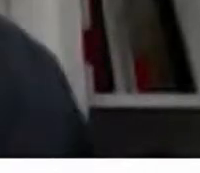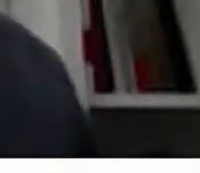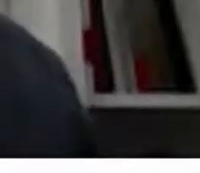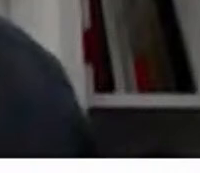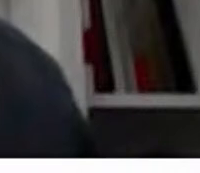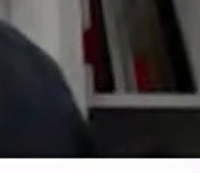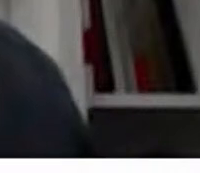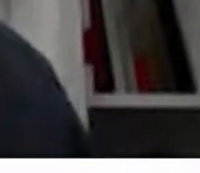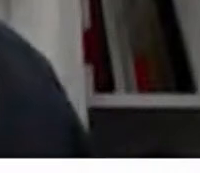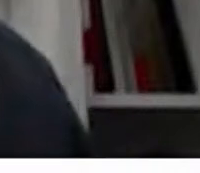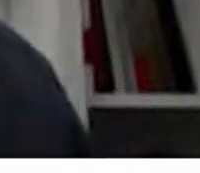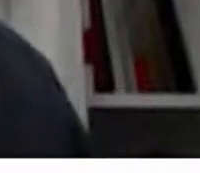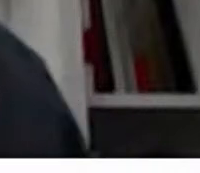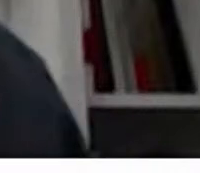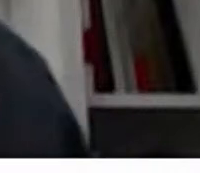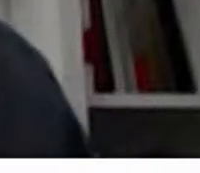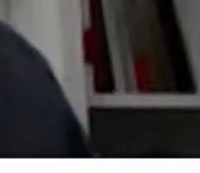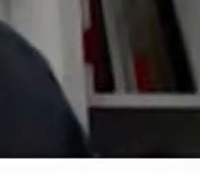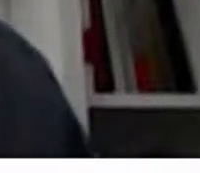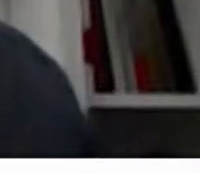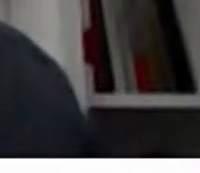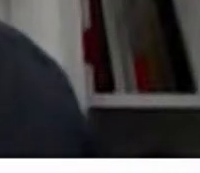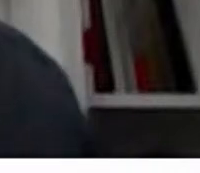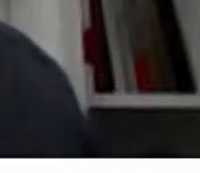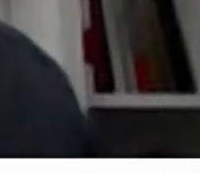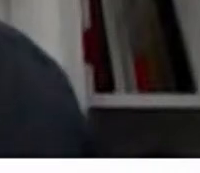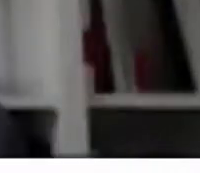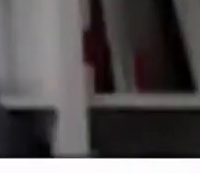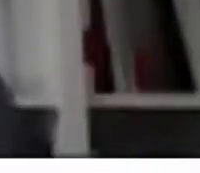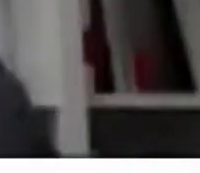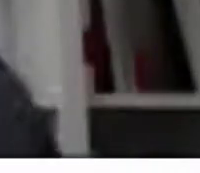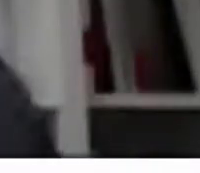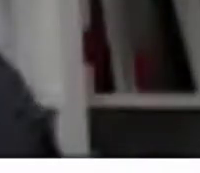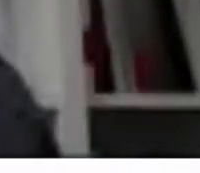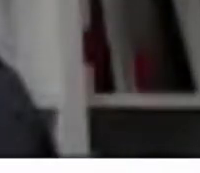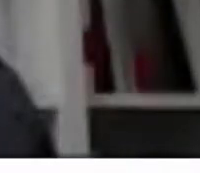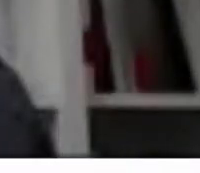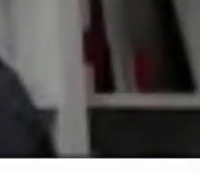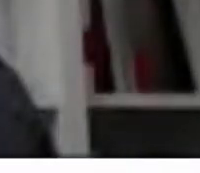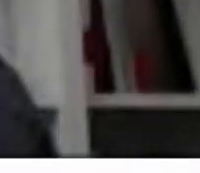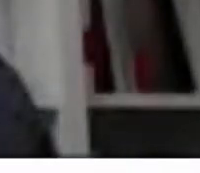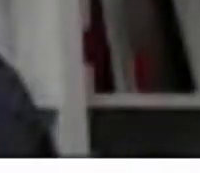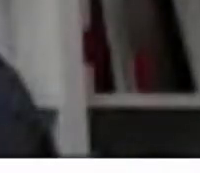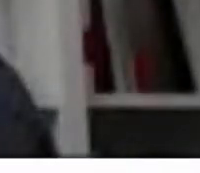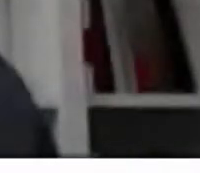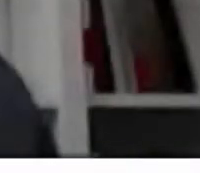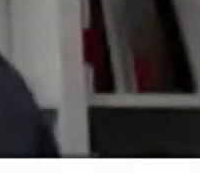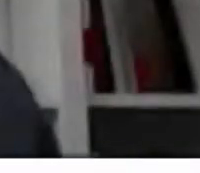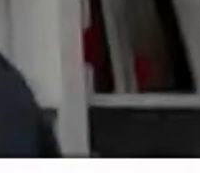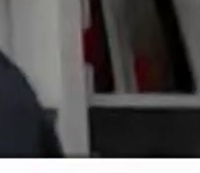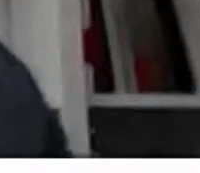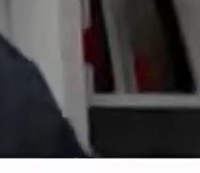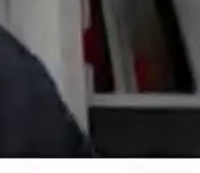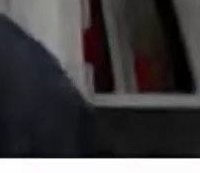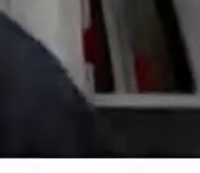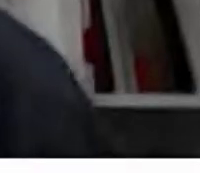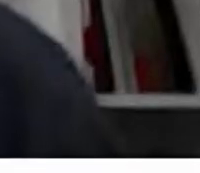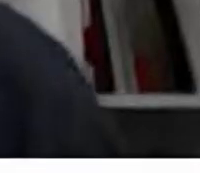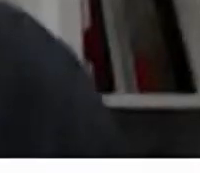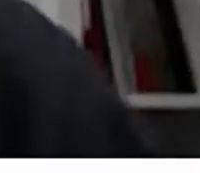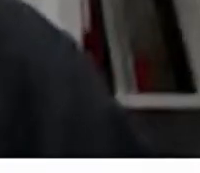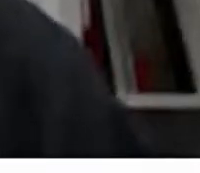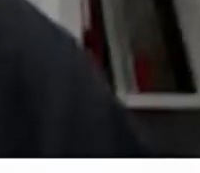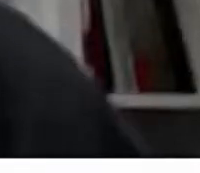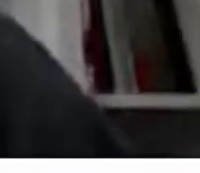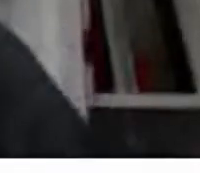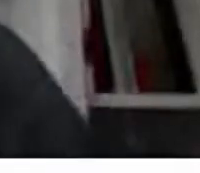Entonces, la hidrovía, por favor, acordémonos del acto que hicieron a la vera del Paraná. ¿Dónde está la hidrovía? No sabemos si hay